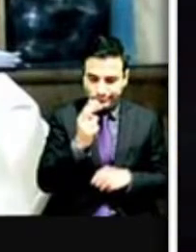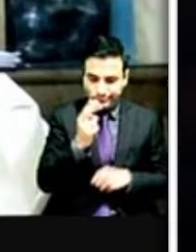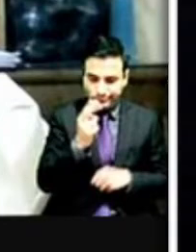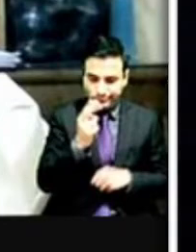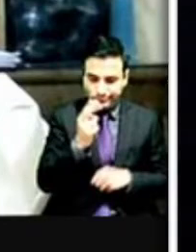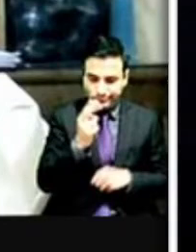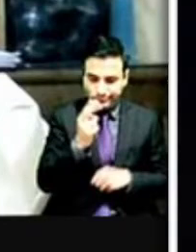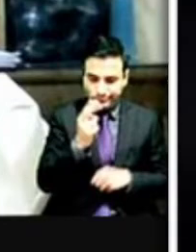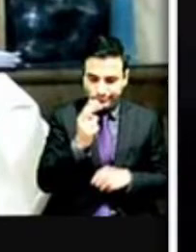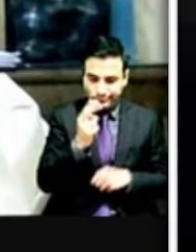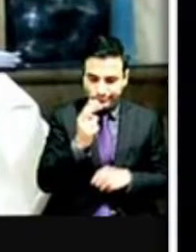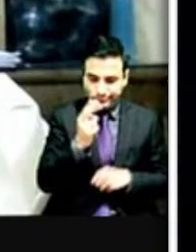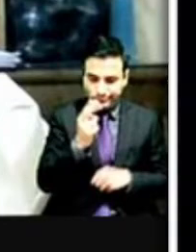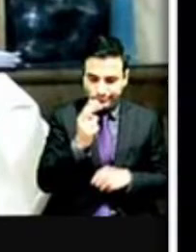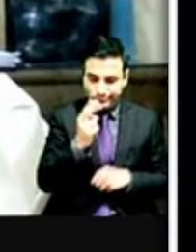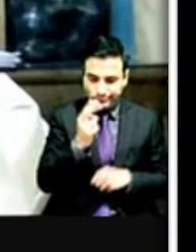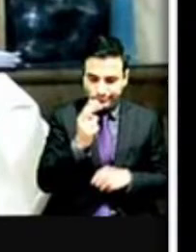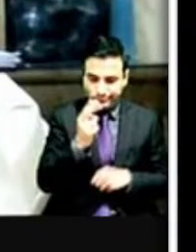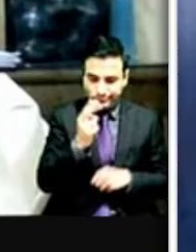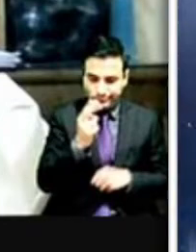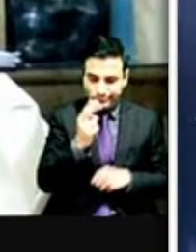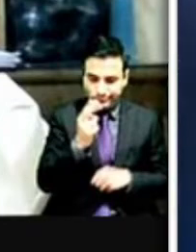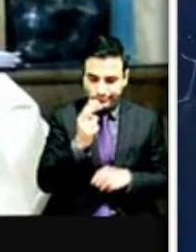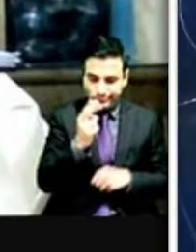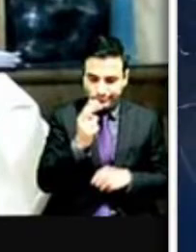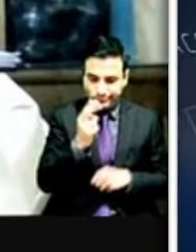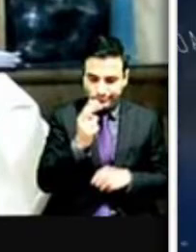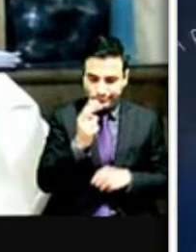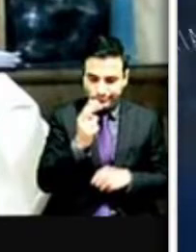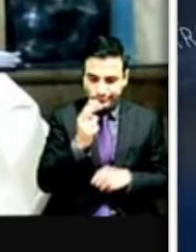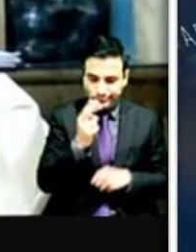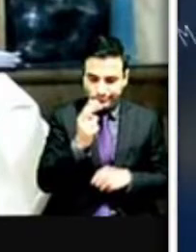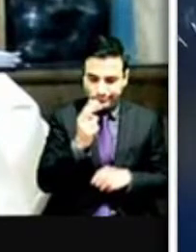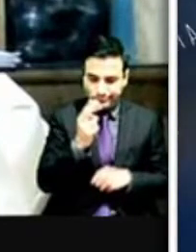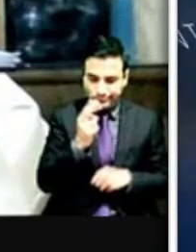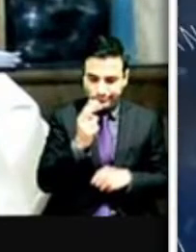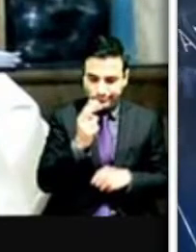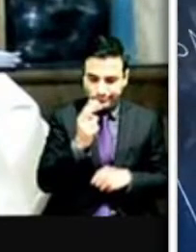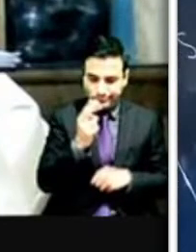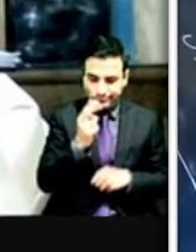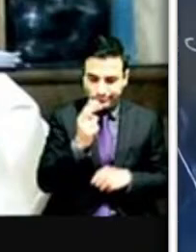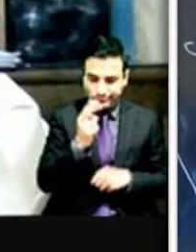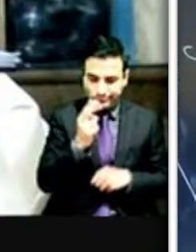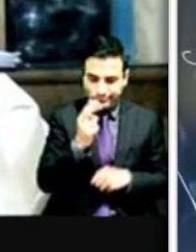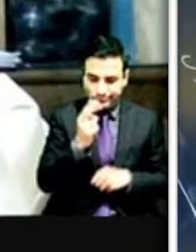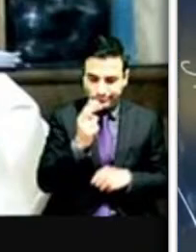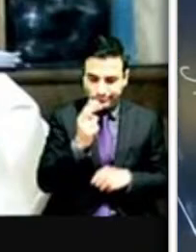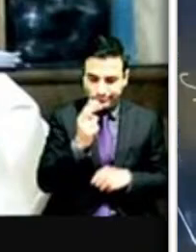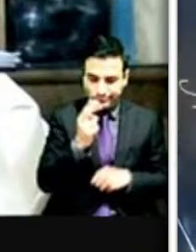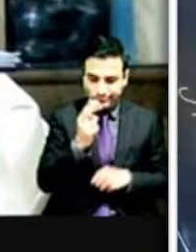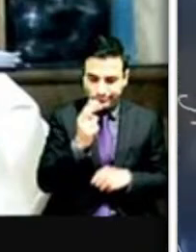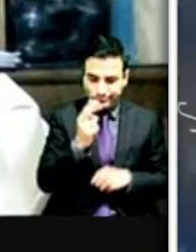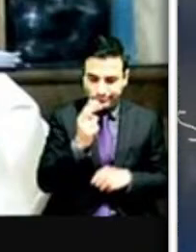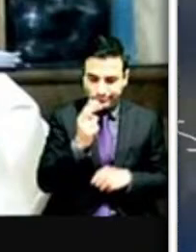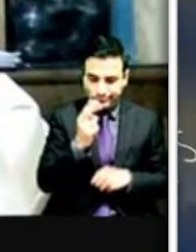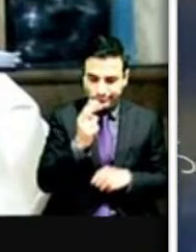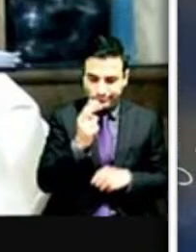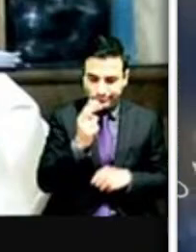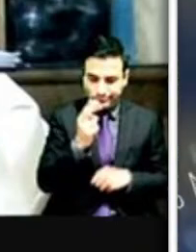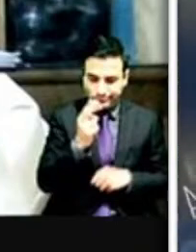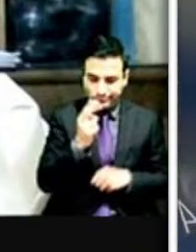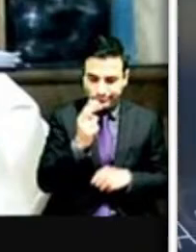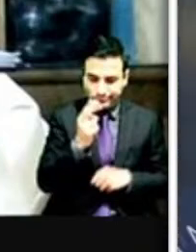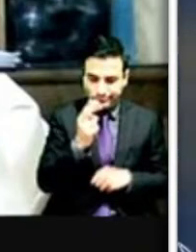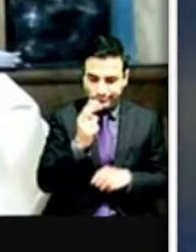que no se ha actualizado ninguna situación al instituto y que por tanto no podemos alegar ahora este supuesto